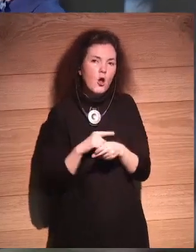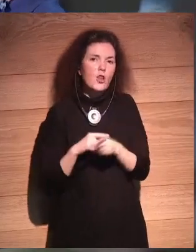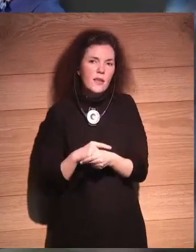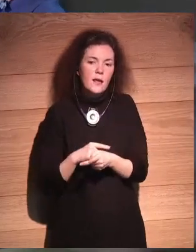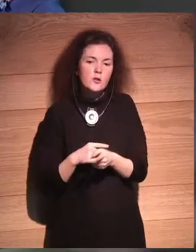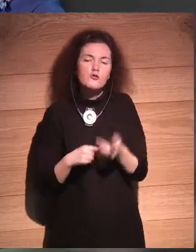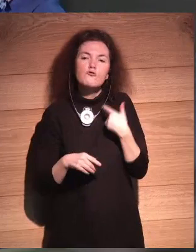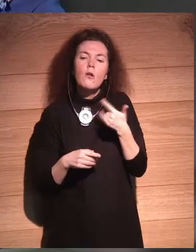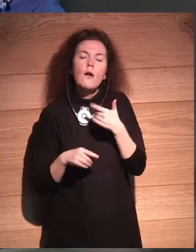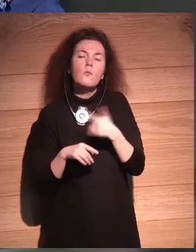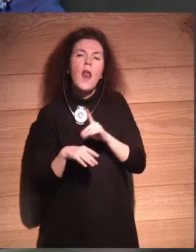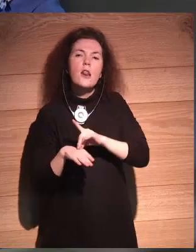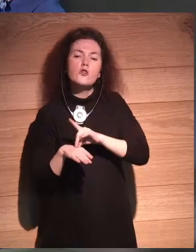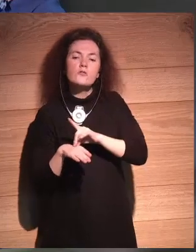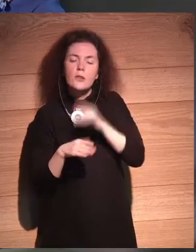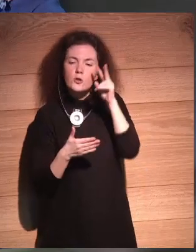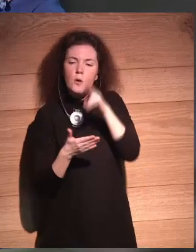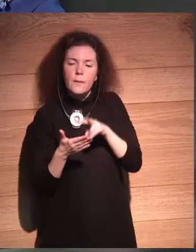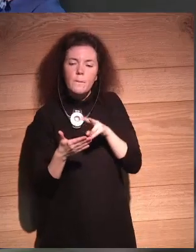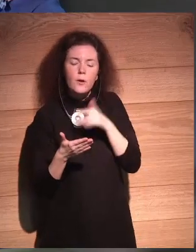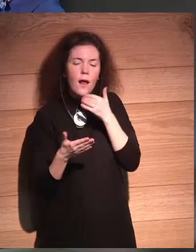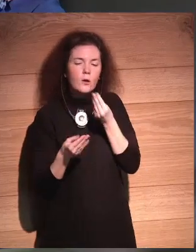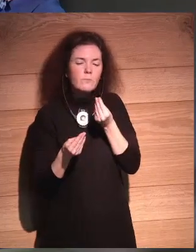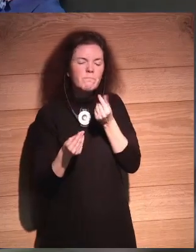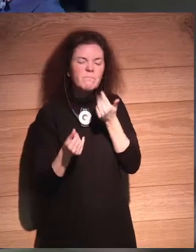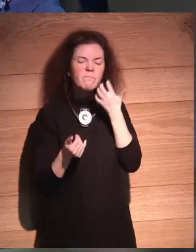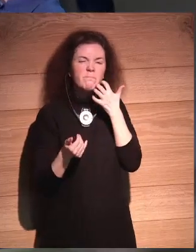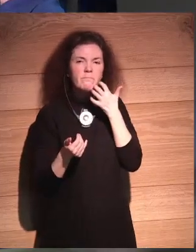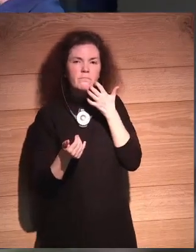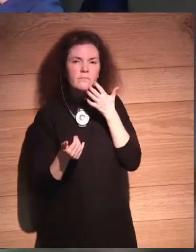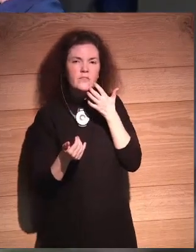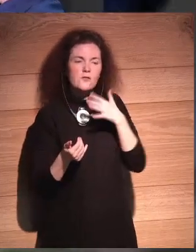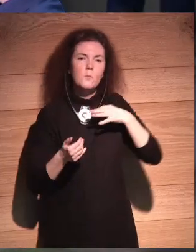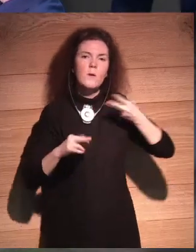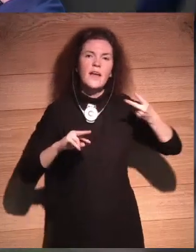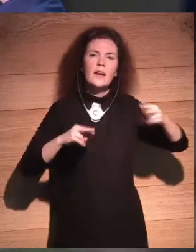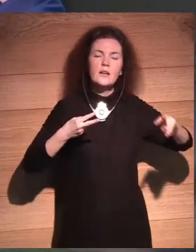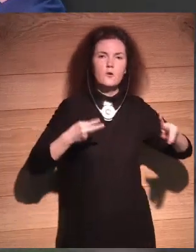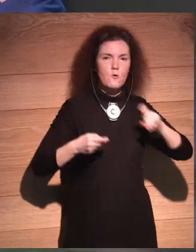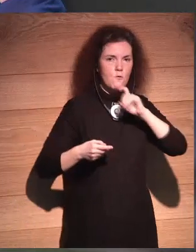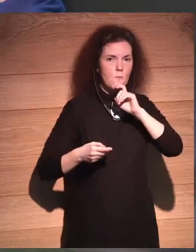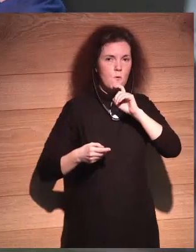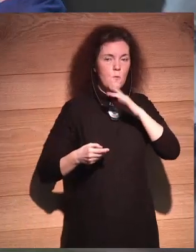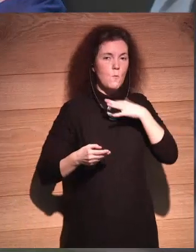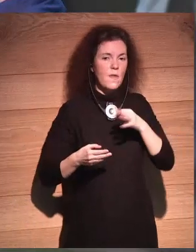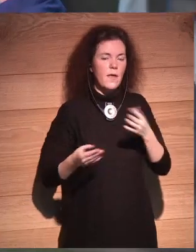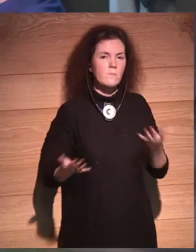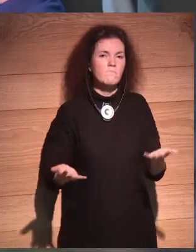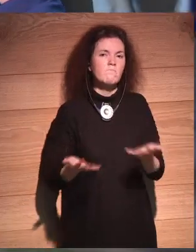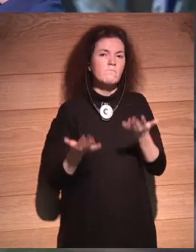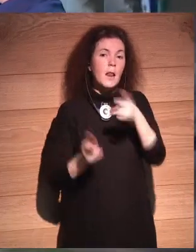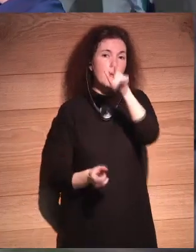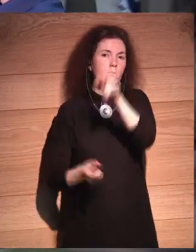los datos, sino que hace caso a algún intangible. ¿Cómo se puede revertir eso? ¿Cómo se puede propiciar que el ser